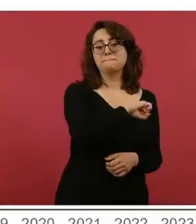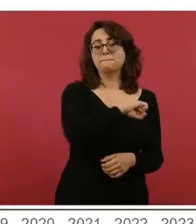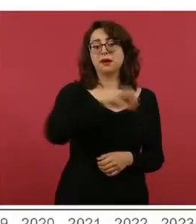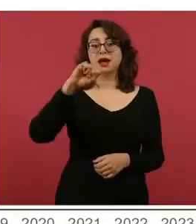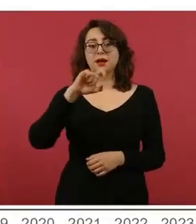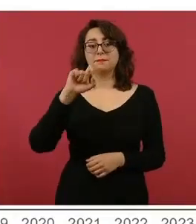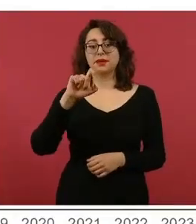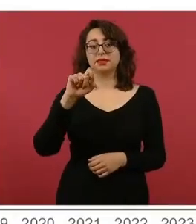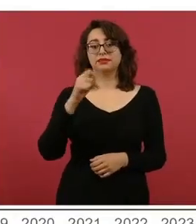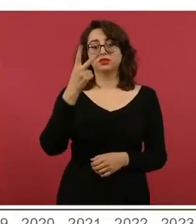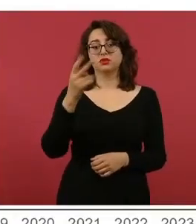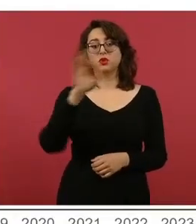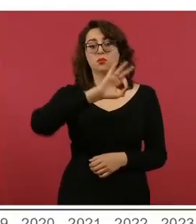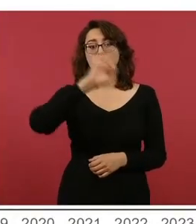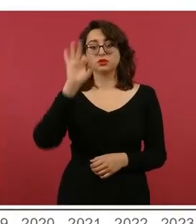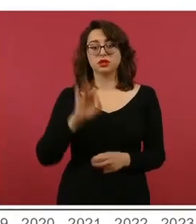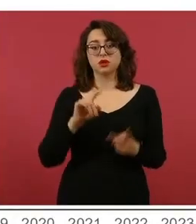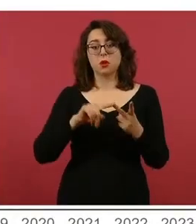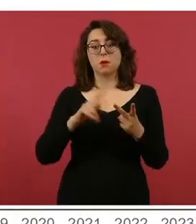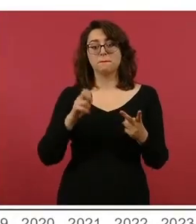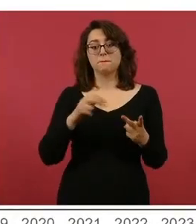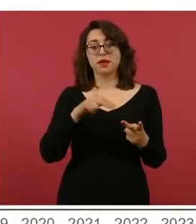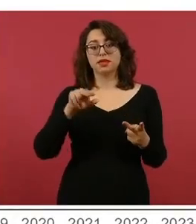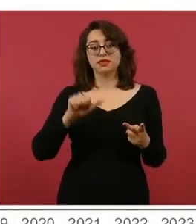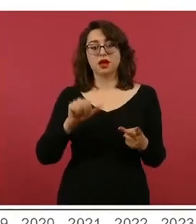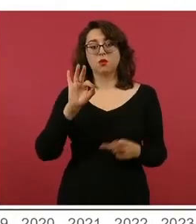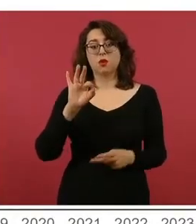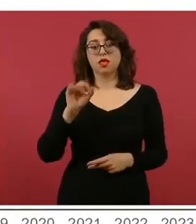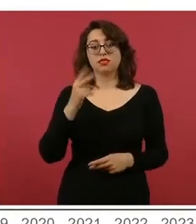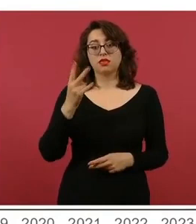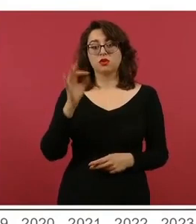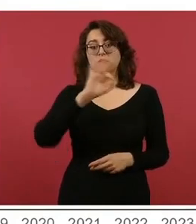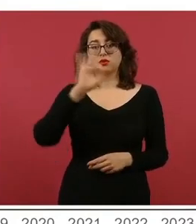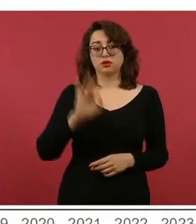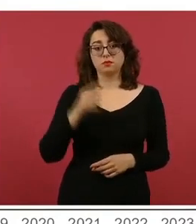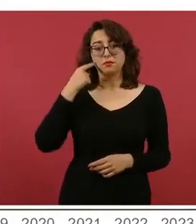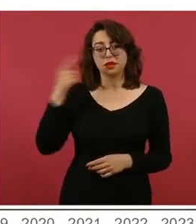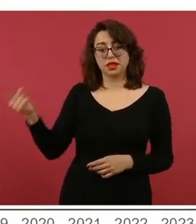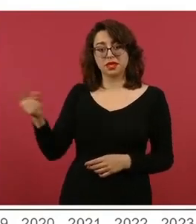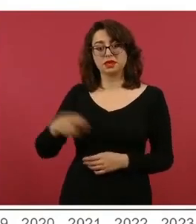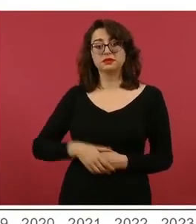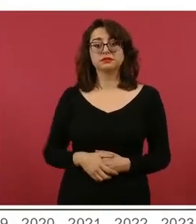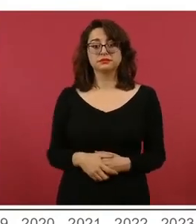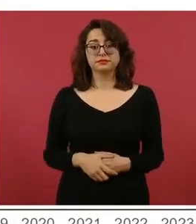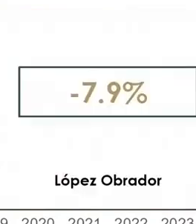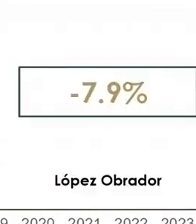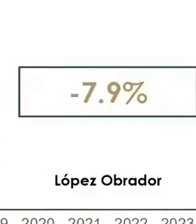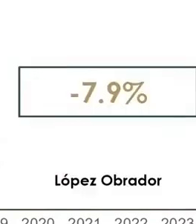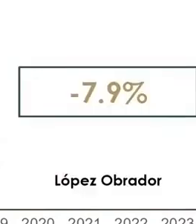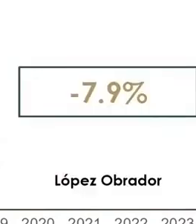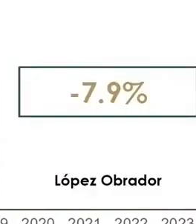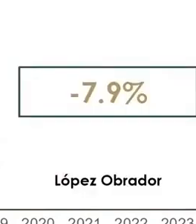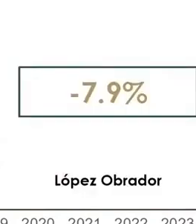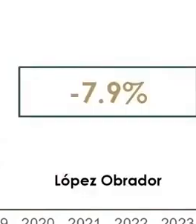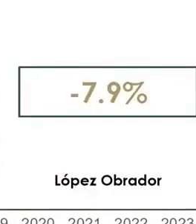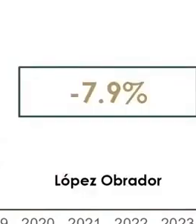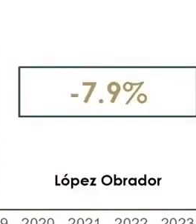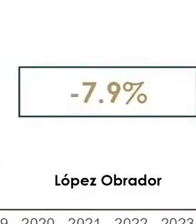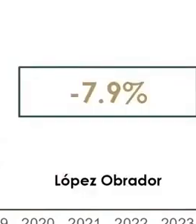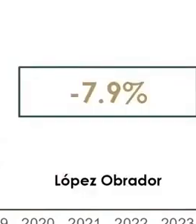Con Peña Nieto 42%. Por nosotros ha disminuido